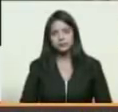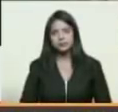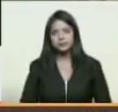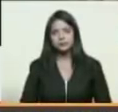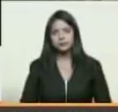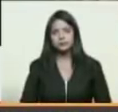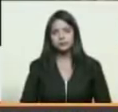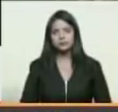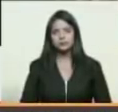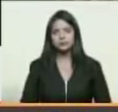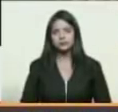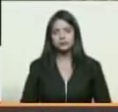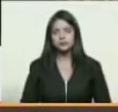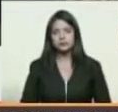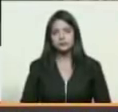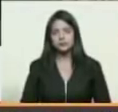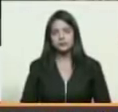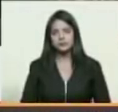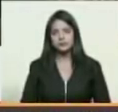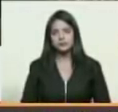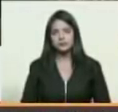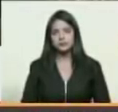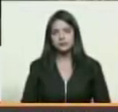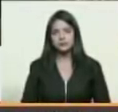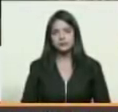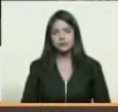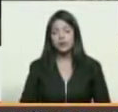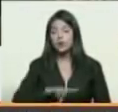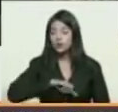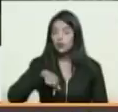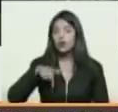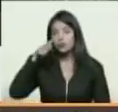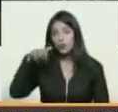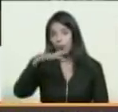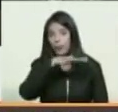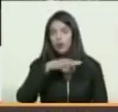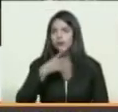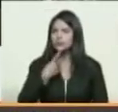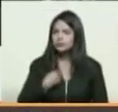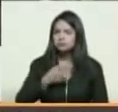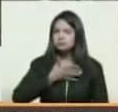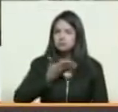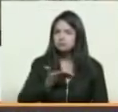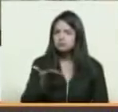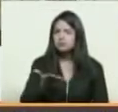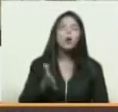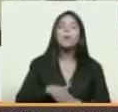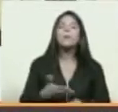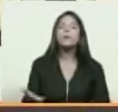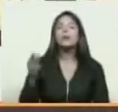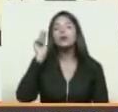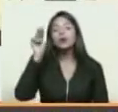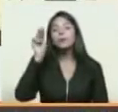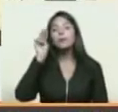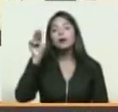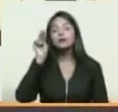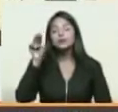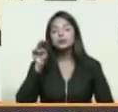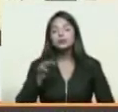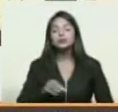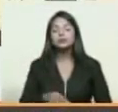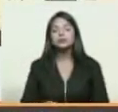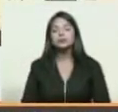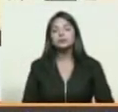como dijo Argimiro Gabaldón, nuestro pueblo es maestro, decimos nosotros, porque sus maestros y maestras